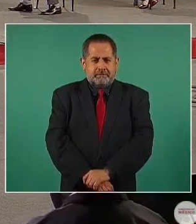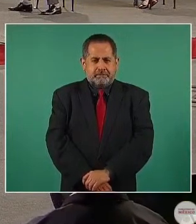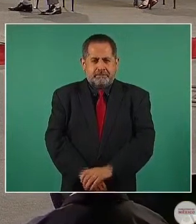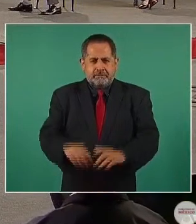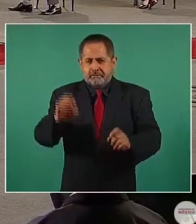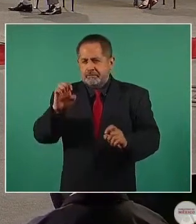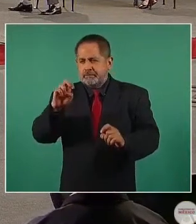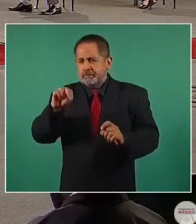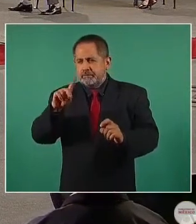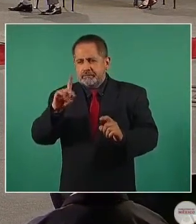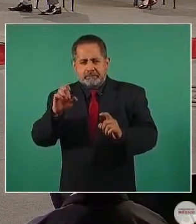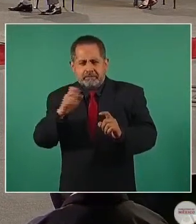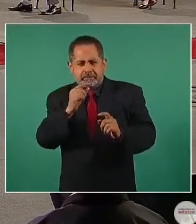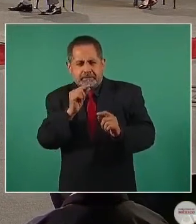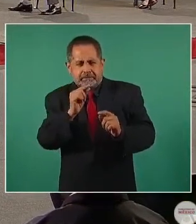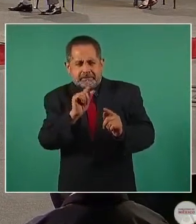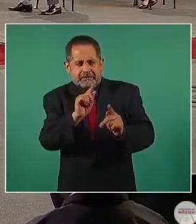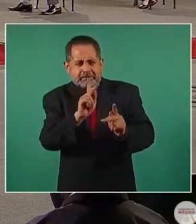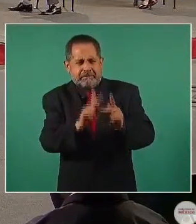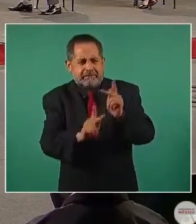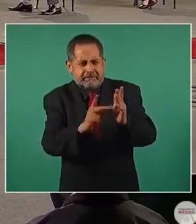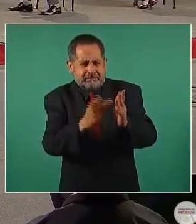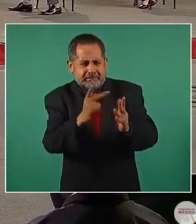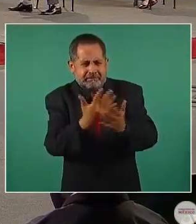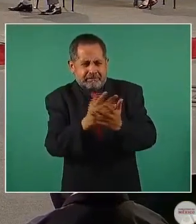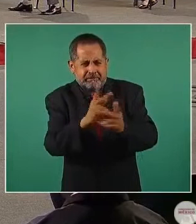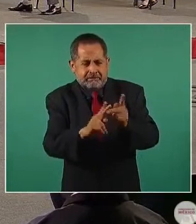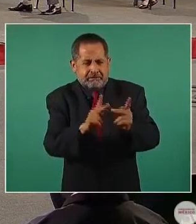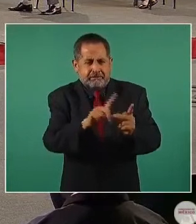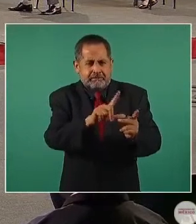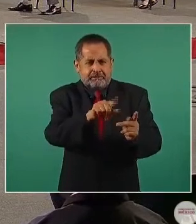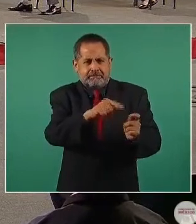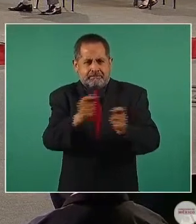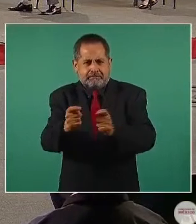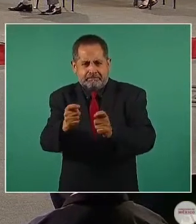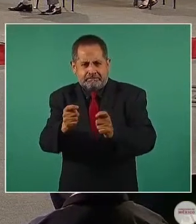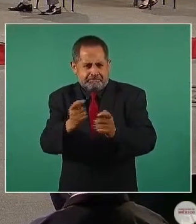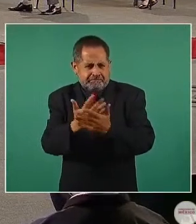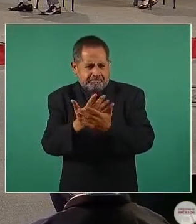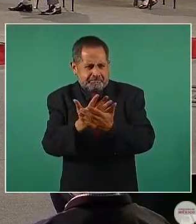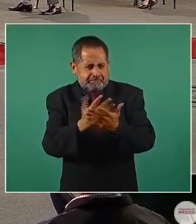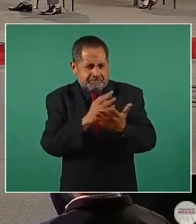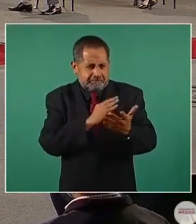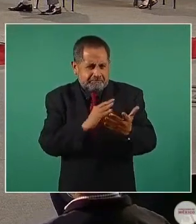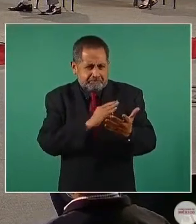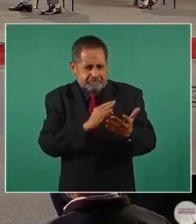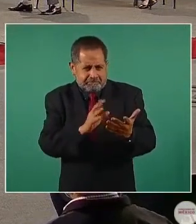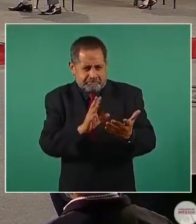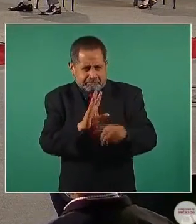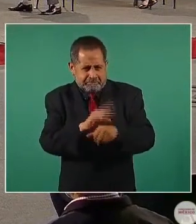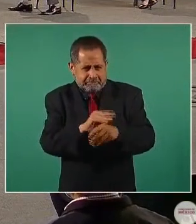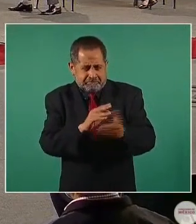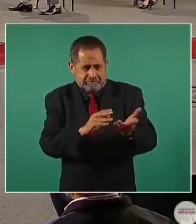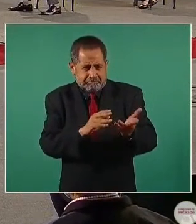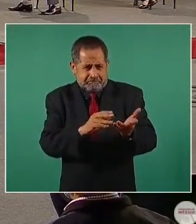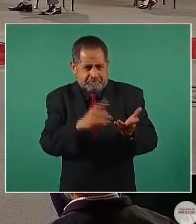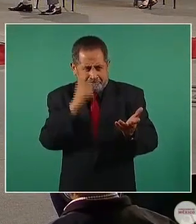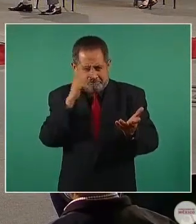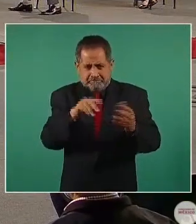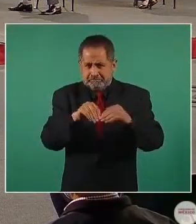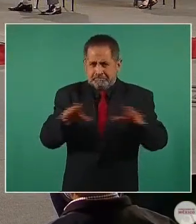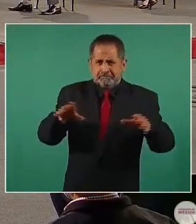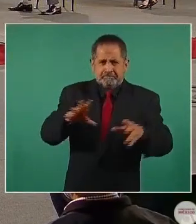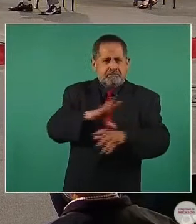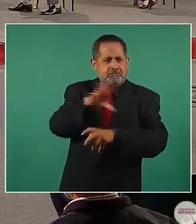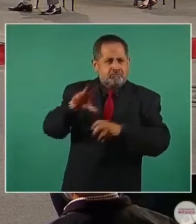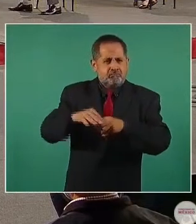Enrique, vamos a interrumpir y posteriormente, si te parece, para que